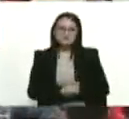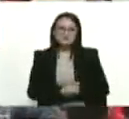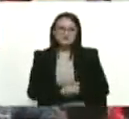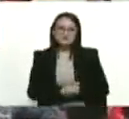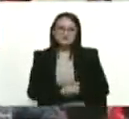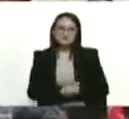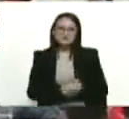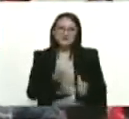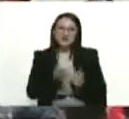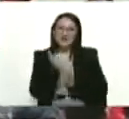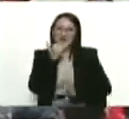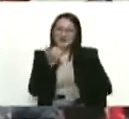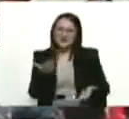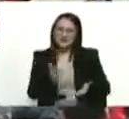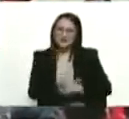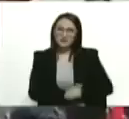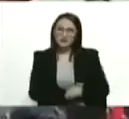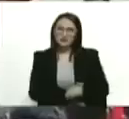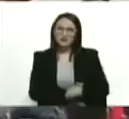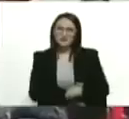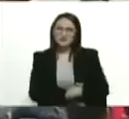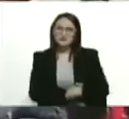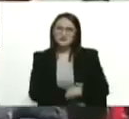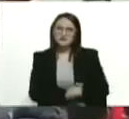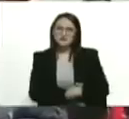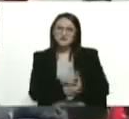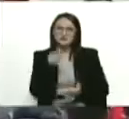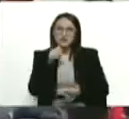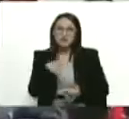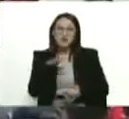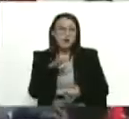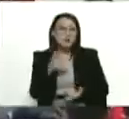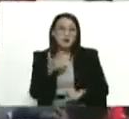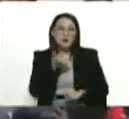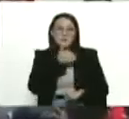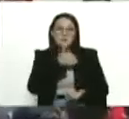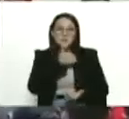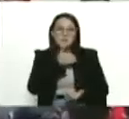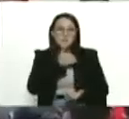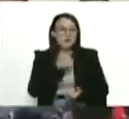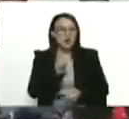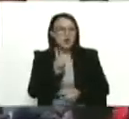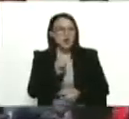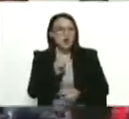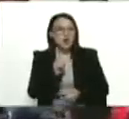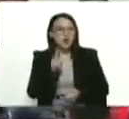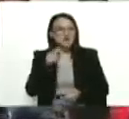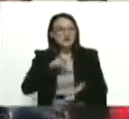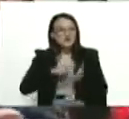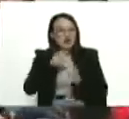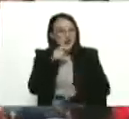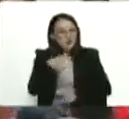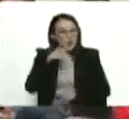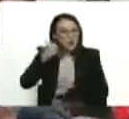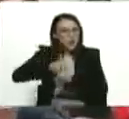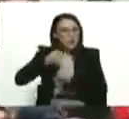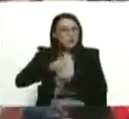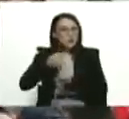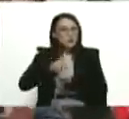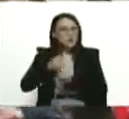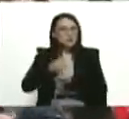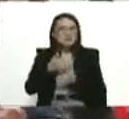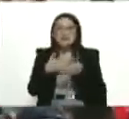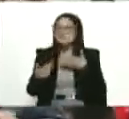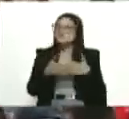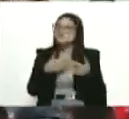¿Qué es eso? Eso es un pueblo que no se rinde, eso es un pueblo que lucha, eso es un pueblo que está